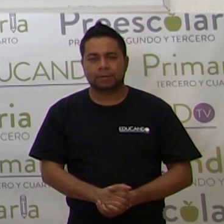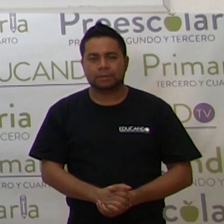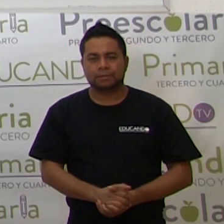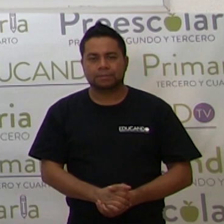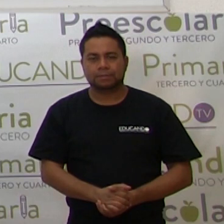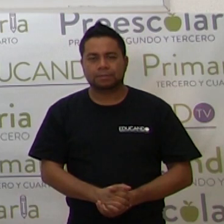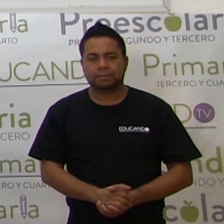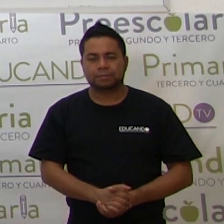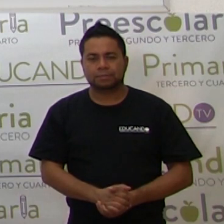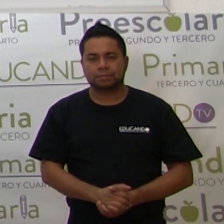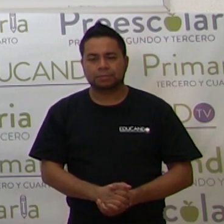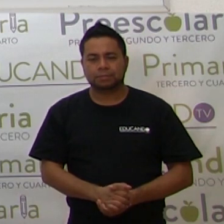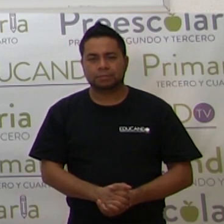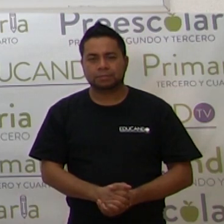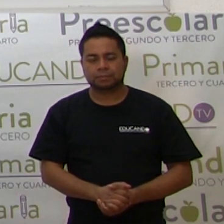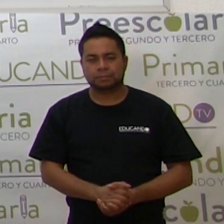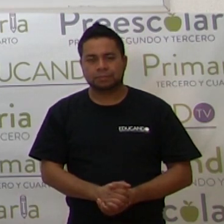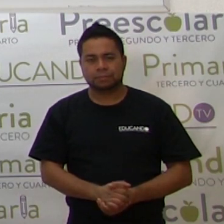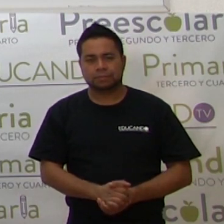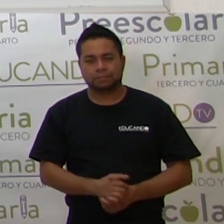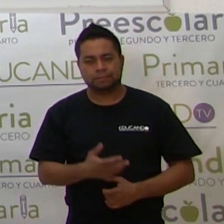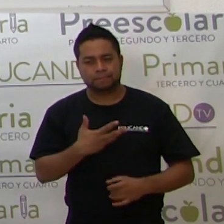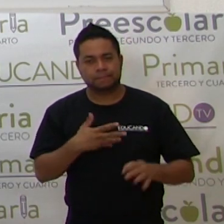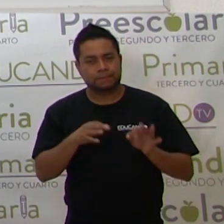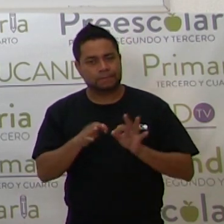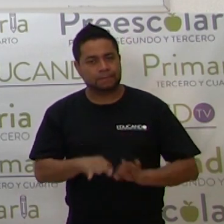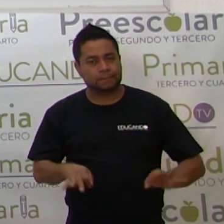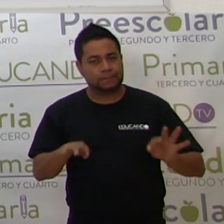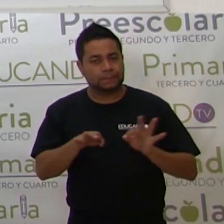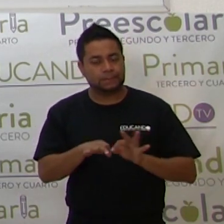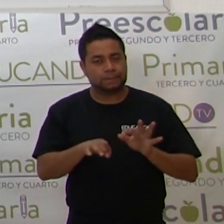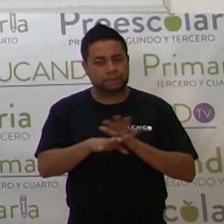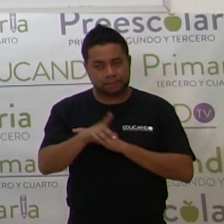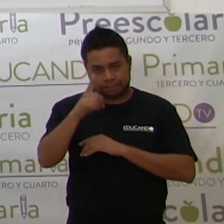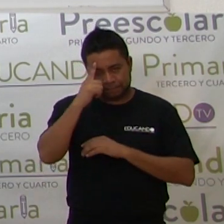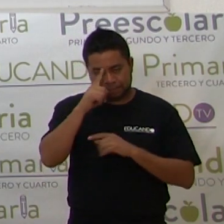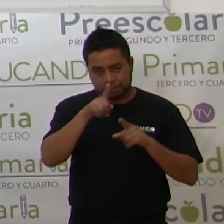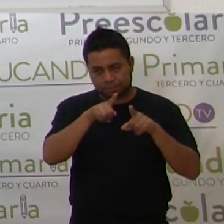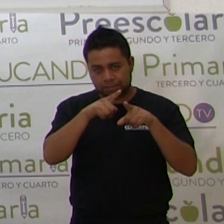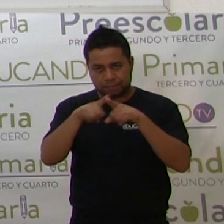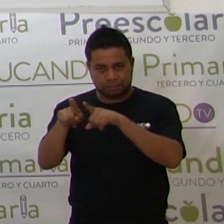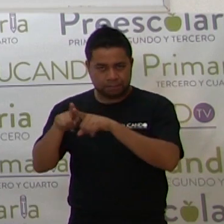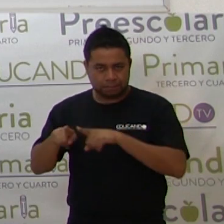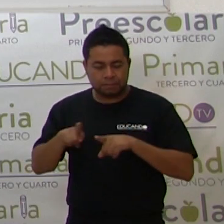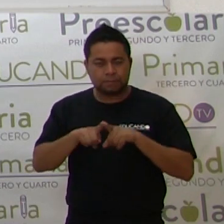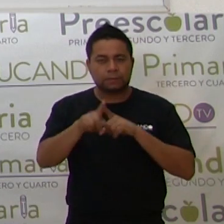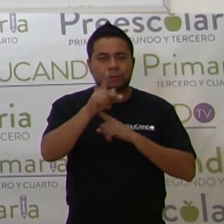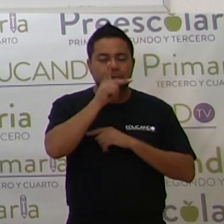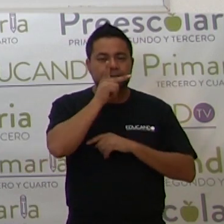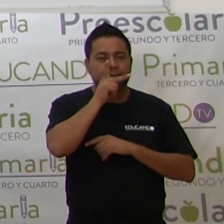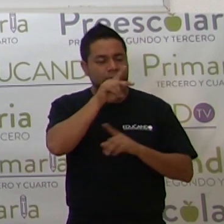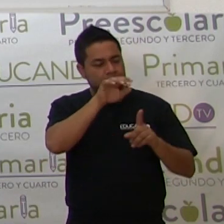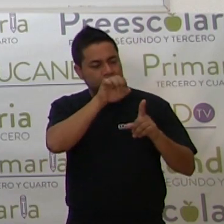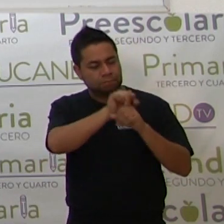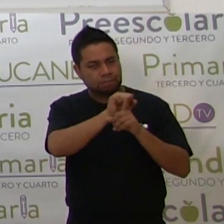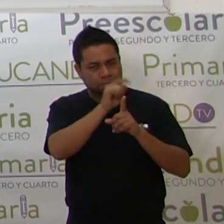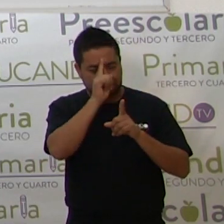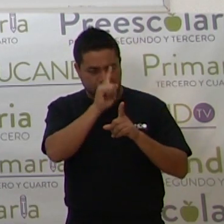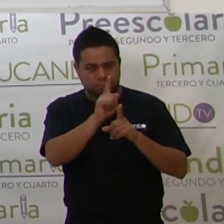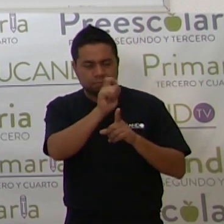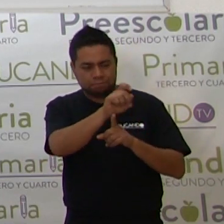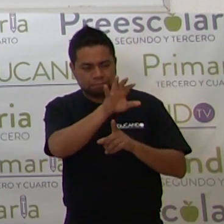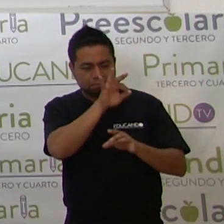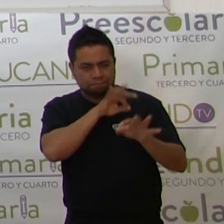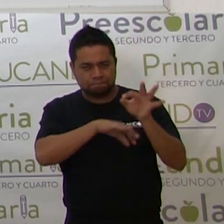Es muy importante y necesario que vayas encontrando palabras diferentes que te van a ayudar a poder enriquecer